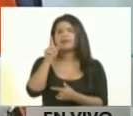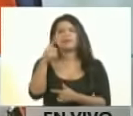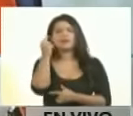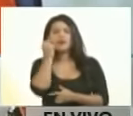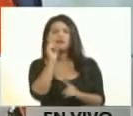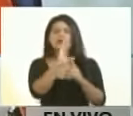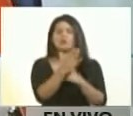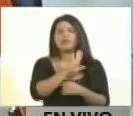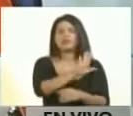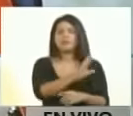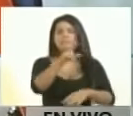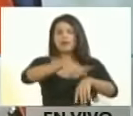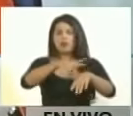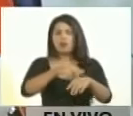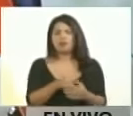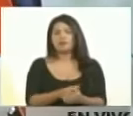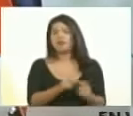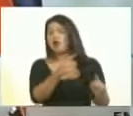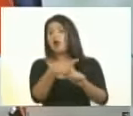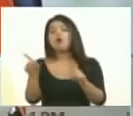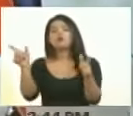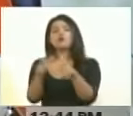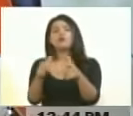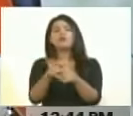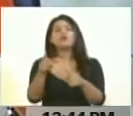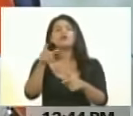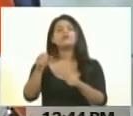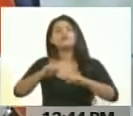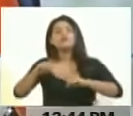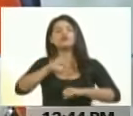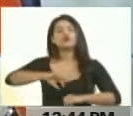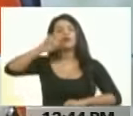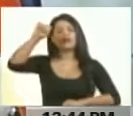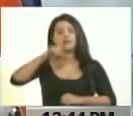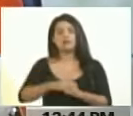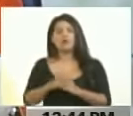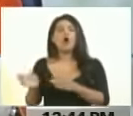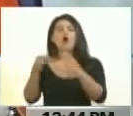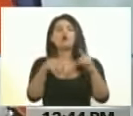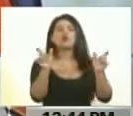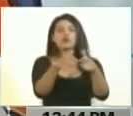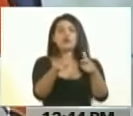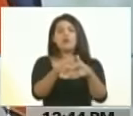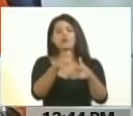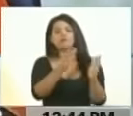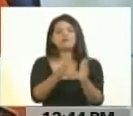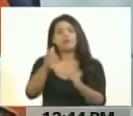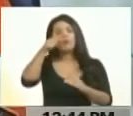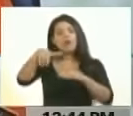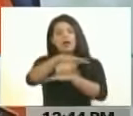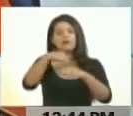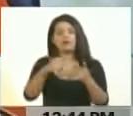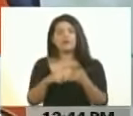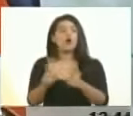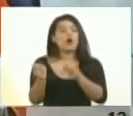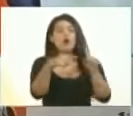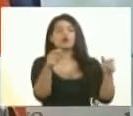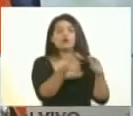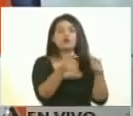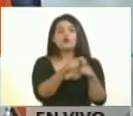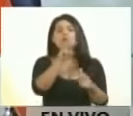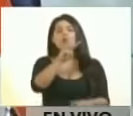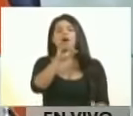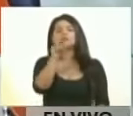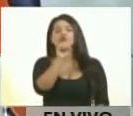Paraguay, Partido Movimiento al Socialismo, movimientos sociales y organizaciones de base, el Frente Guazú, Asociación